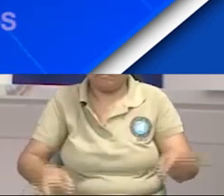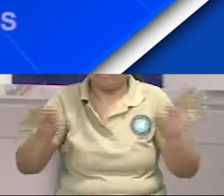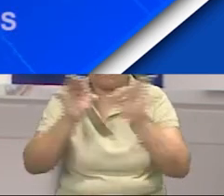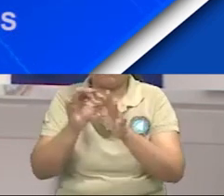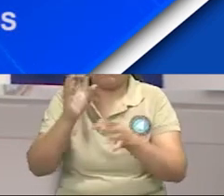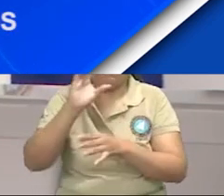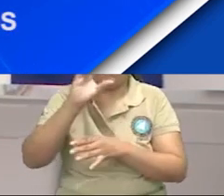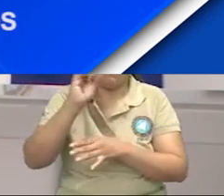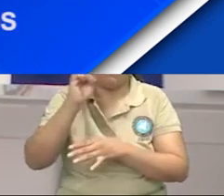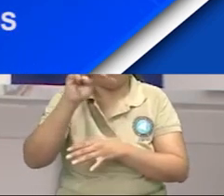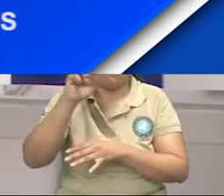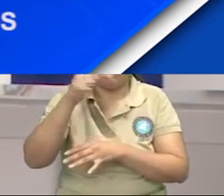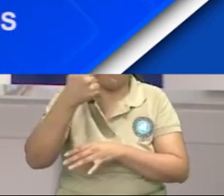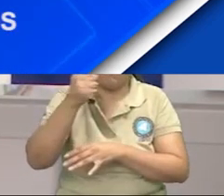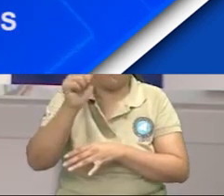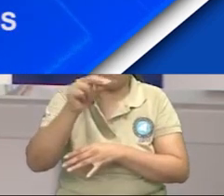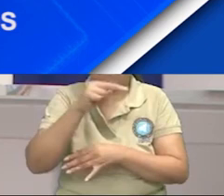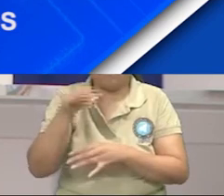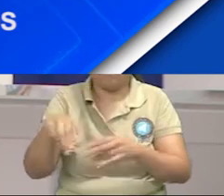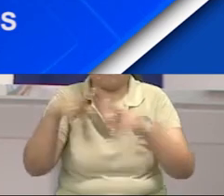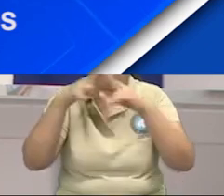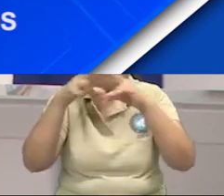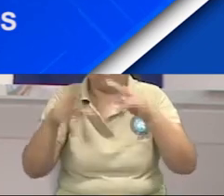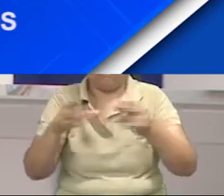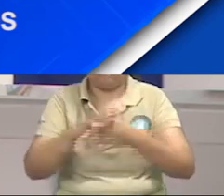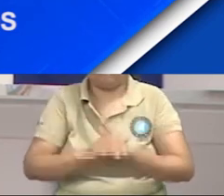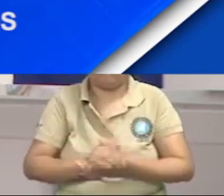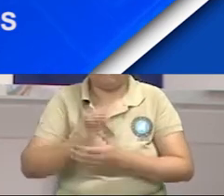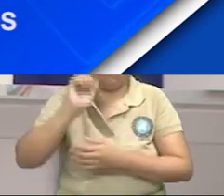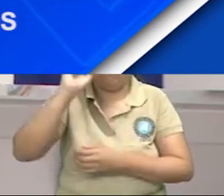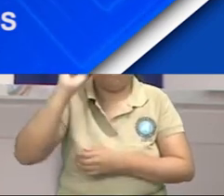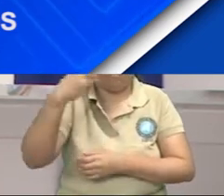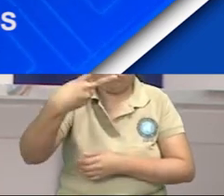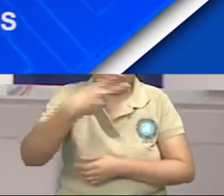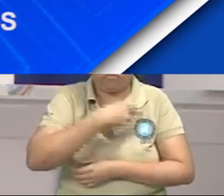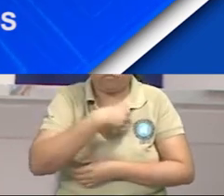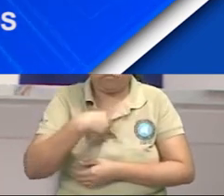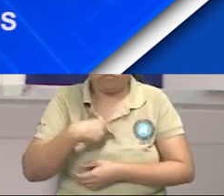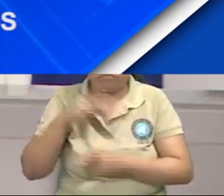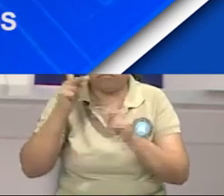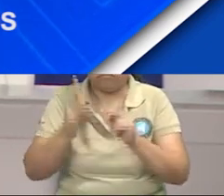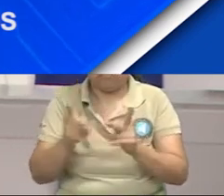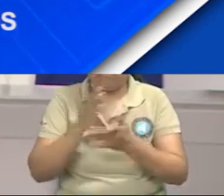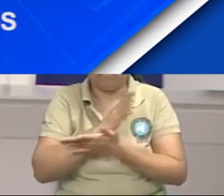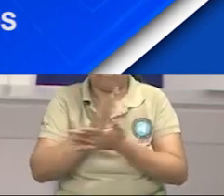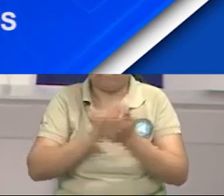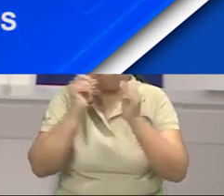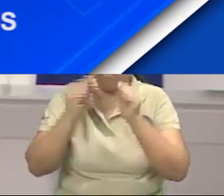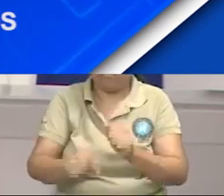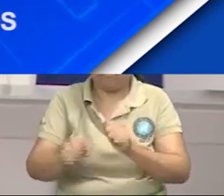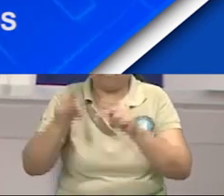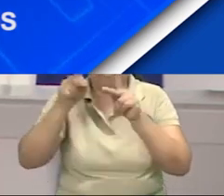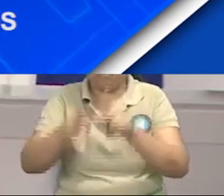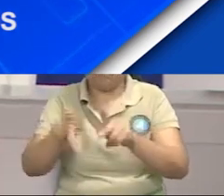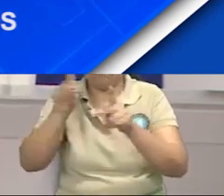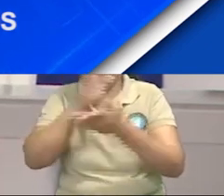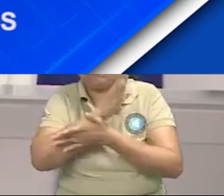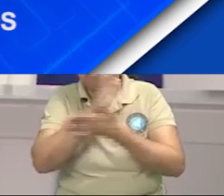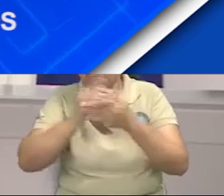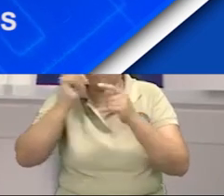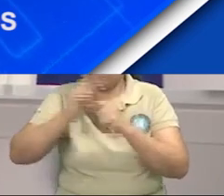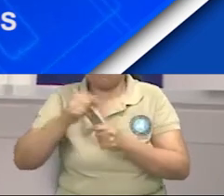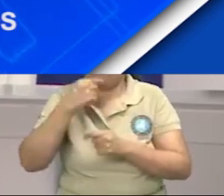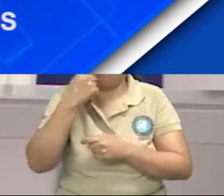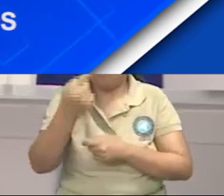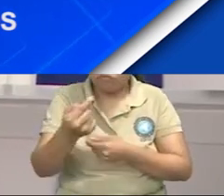de la contraloría general de la república segundo las propuestas de los candidatos candidatas